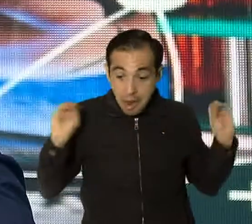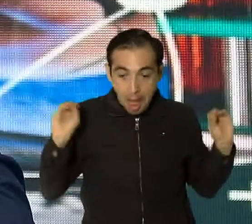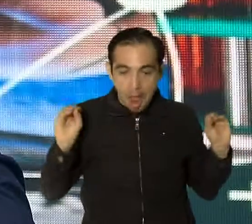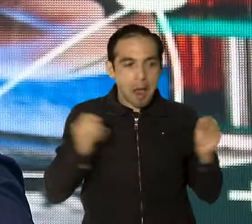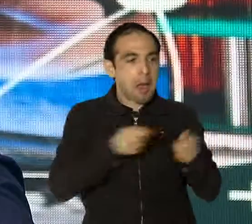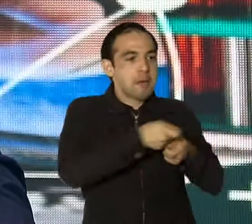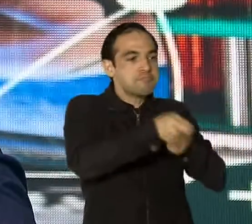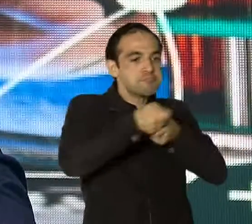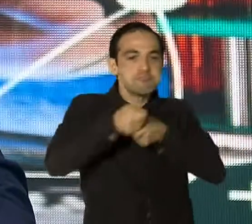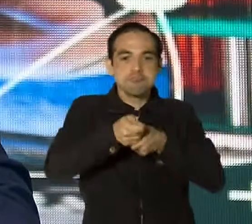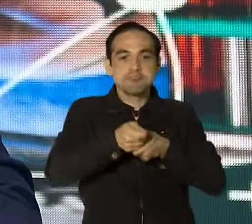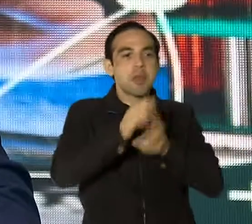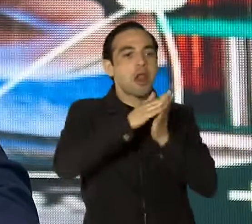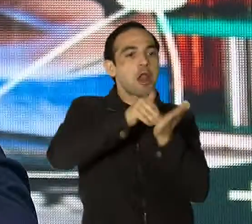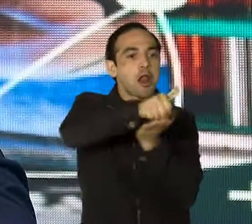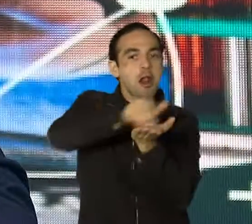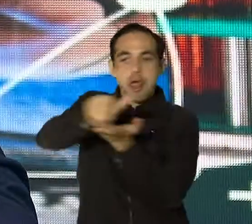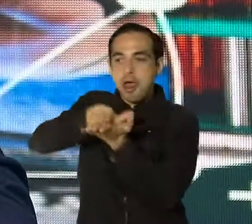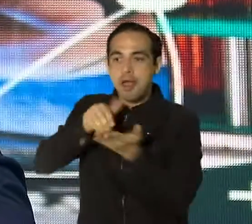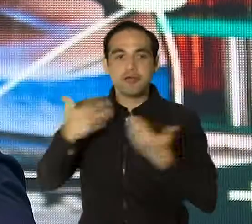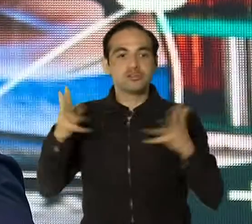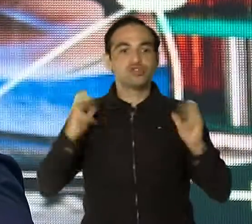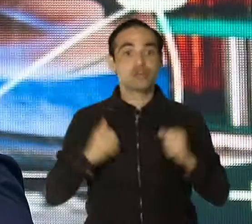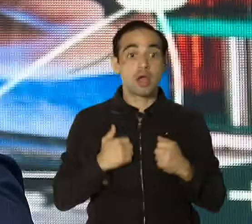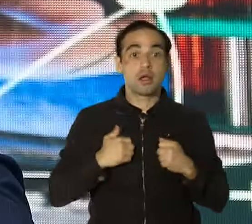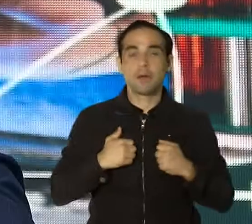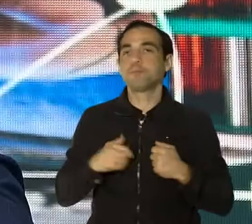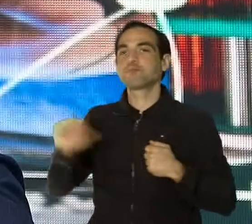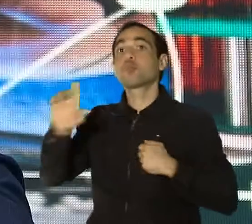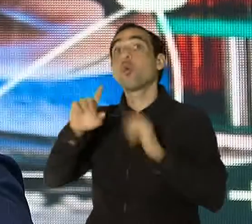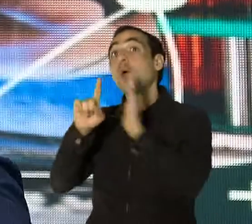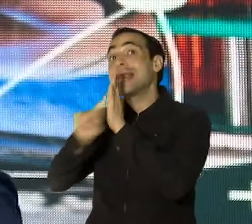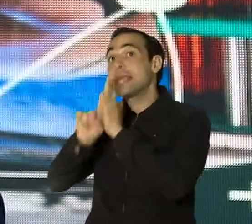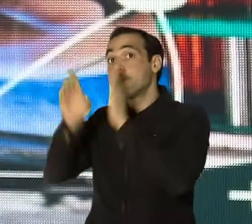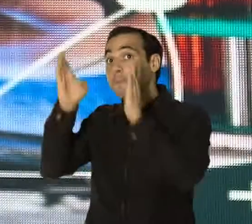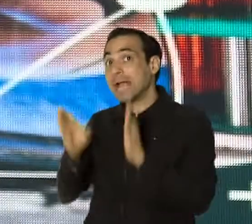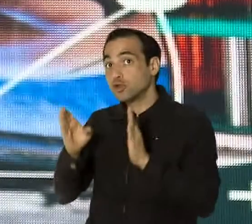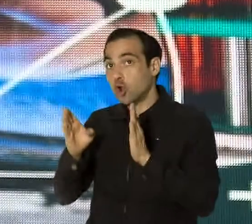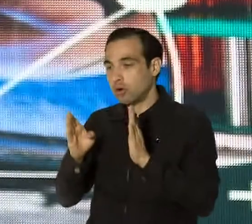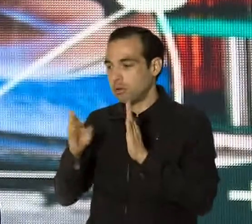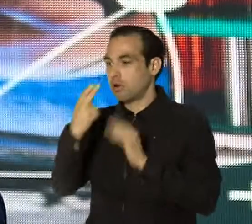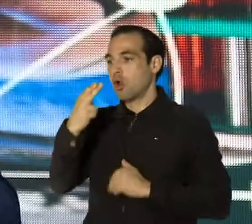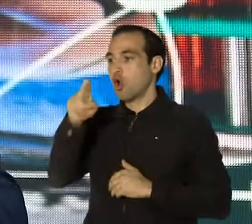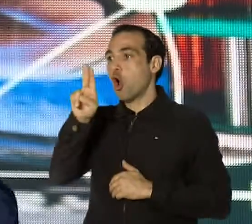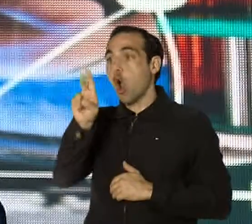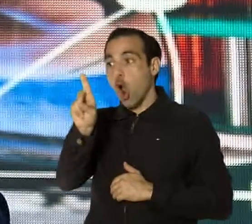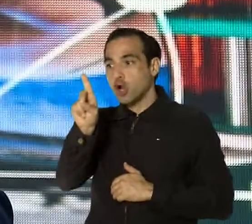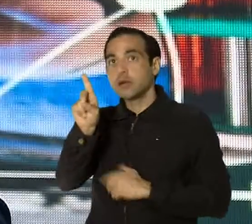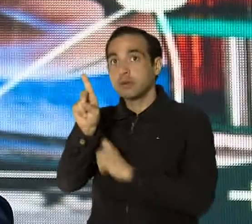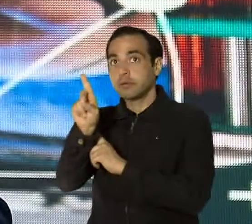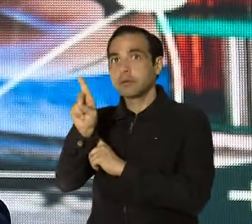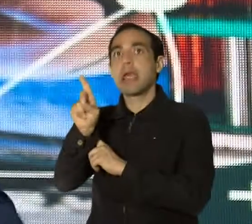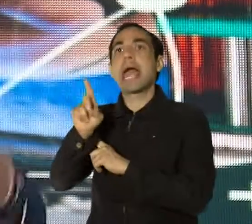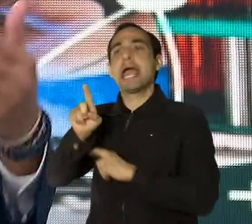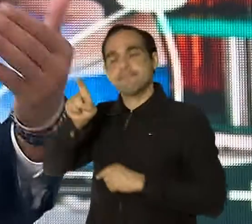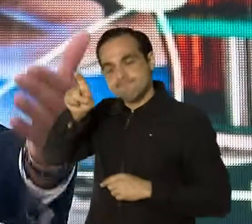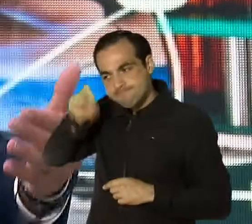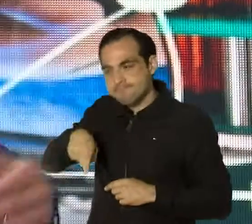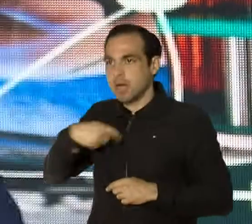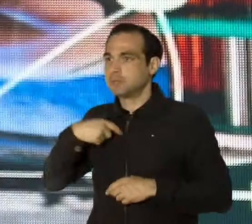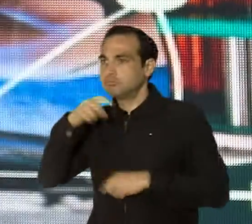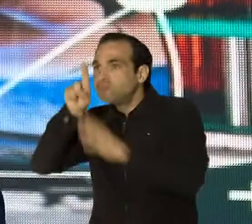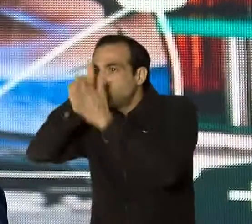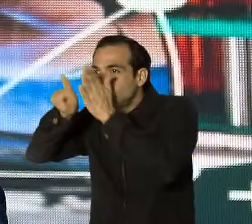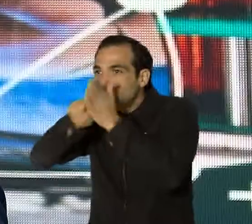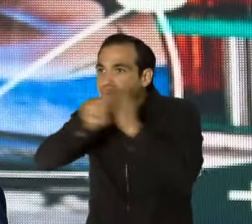varios en Puerto Rico, él verifica que todos estos elementos estén conforme a lo que debería de hacer para